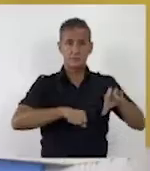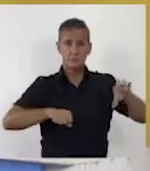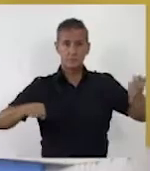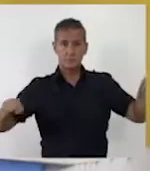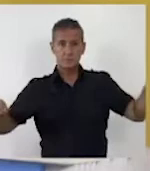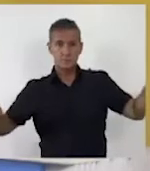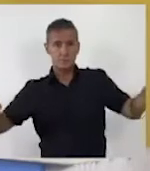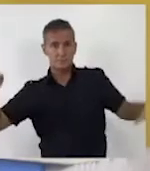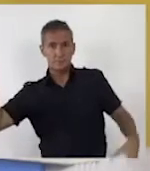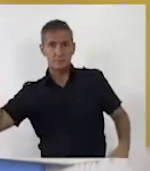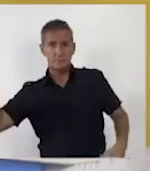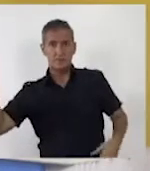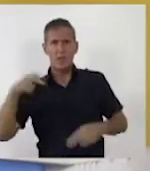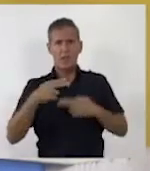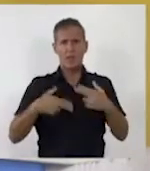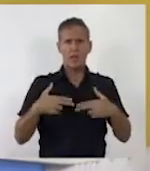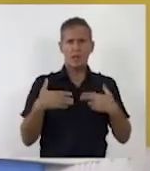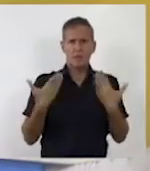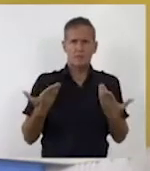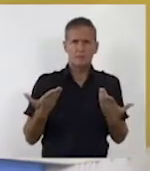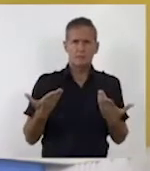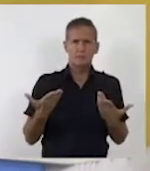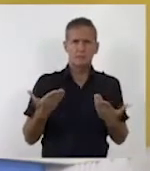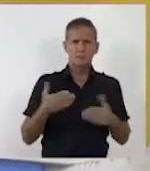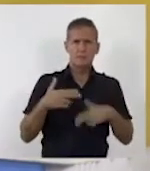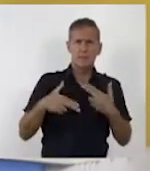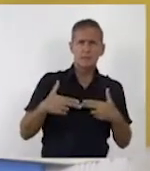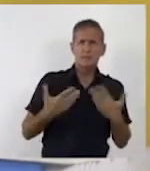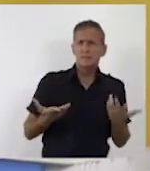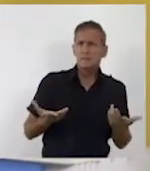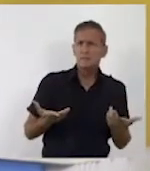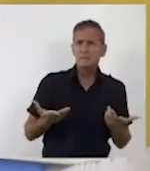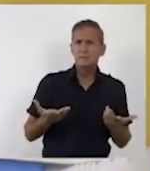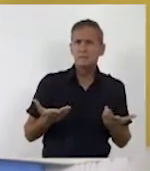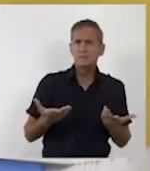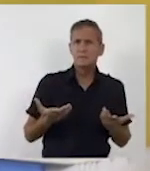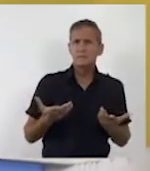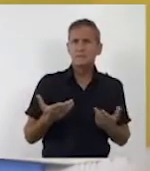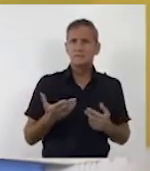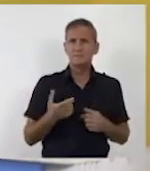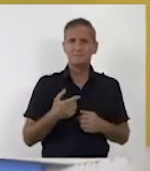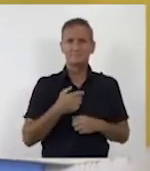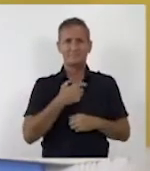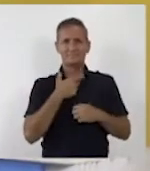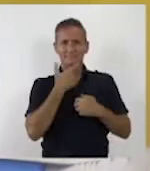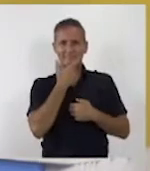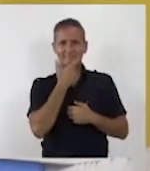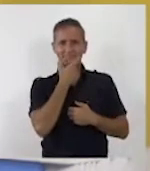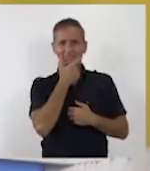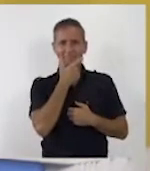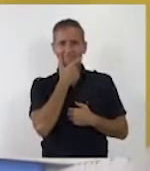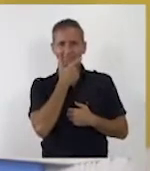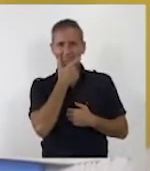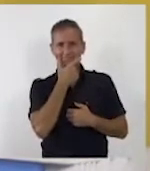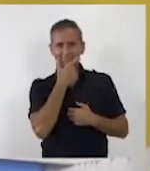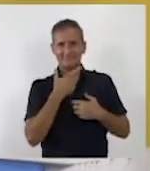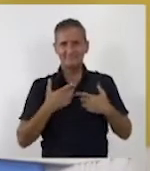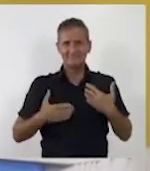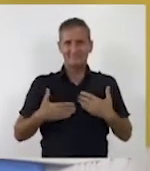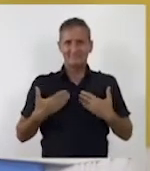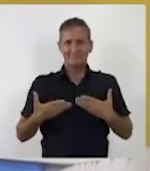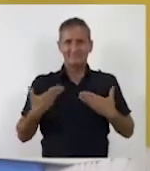y que hace que hace bebé barriéndose barriéndose el pícaro